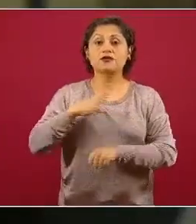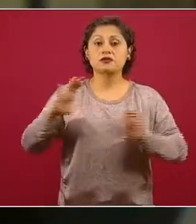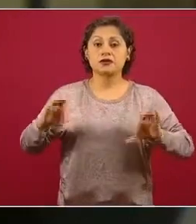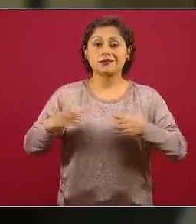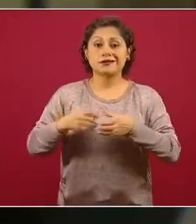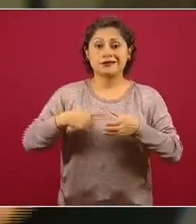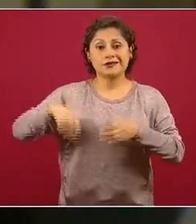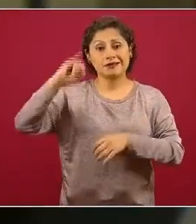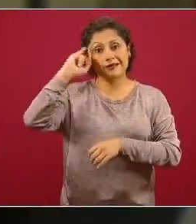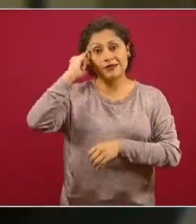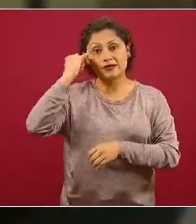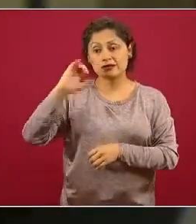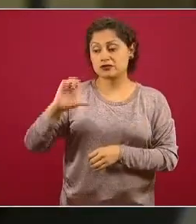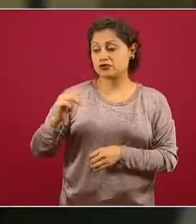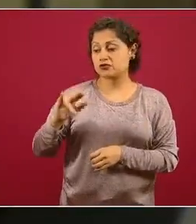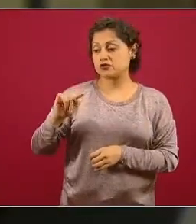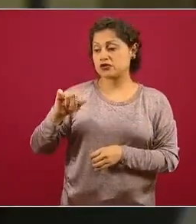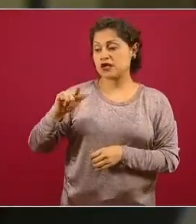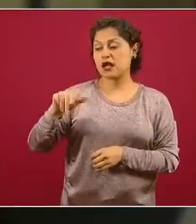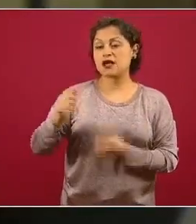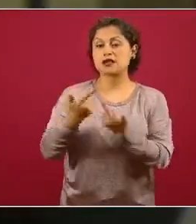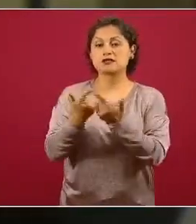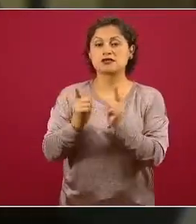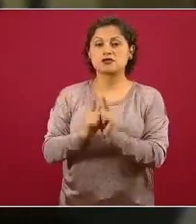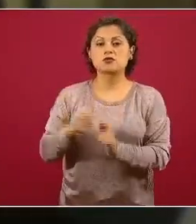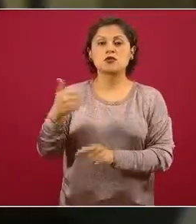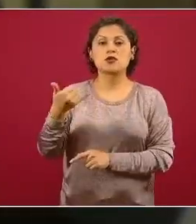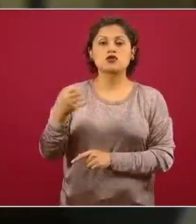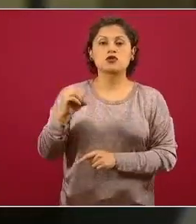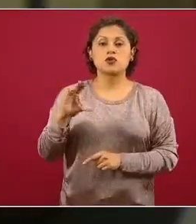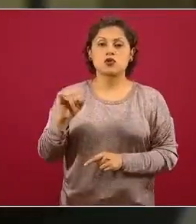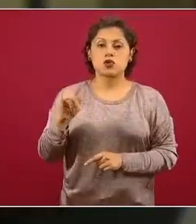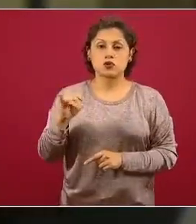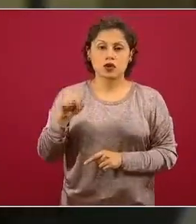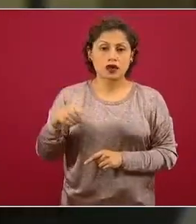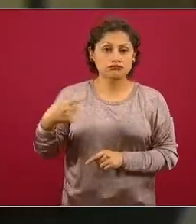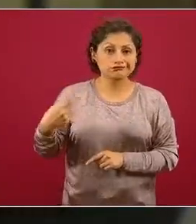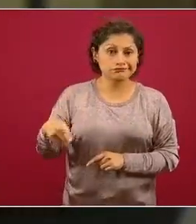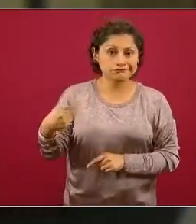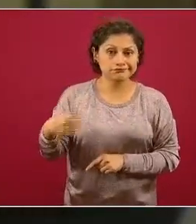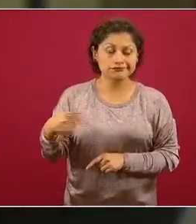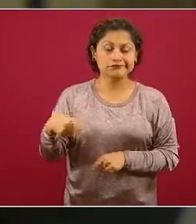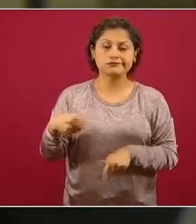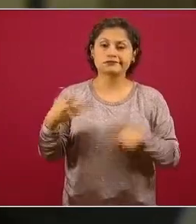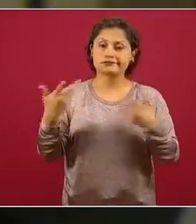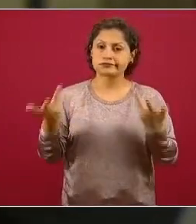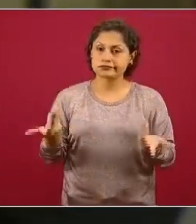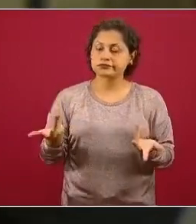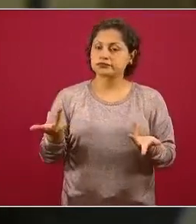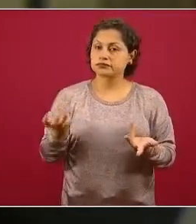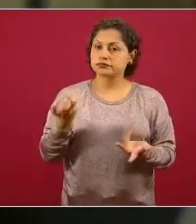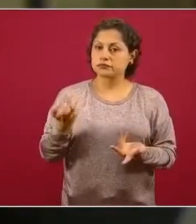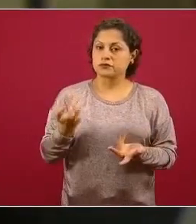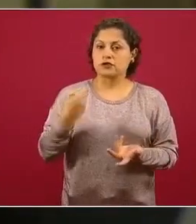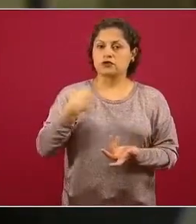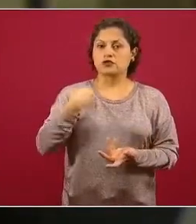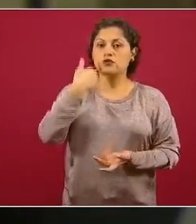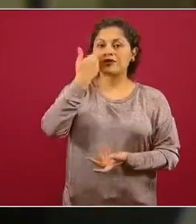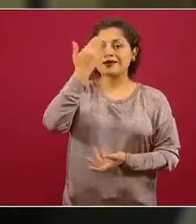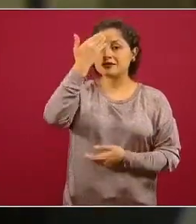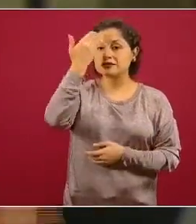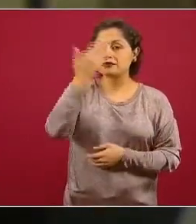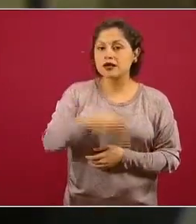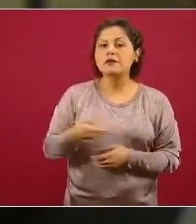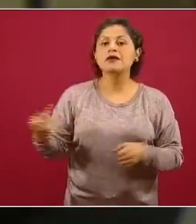chontales, del grupo Yocotán, como se llaman a sí mismos, y sería importante saber qué se va a hacer en el caso